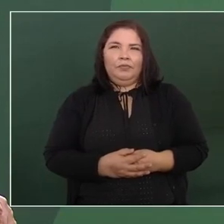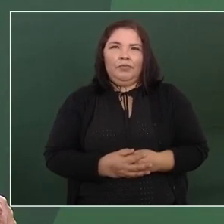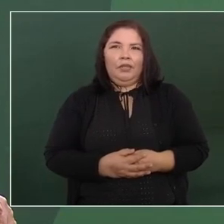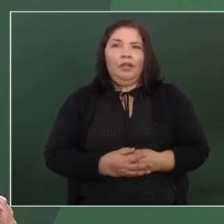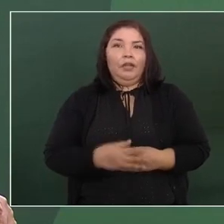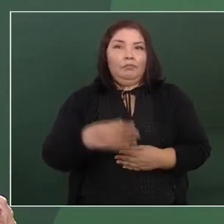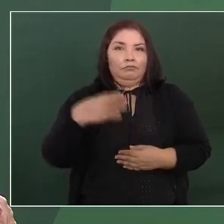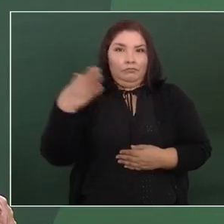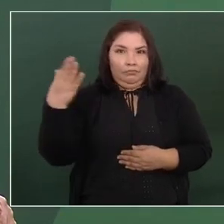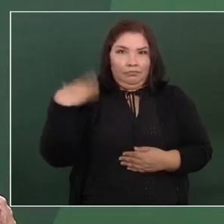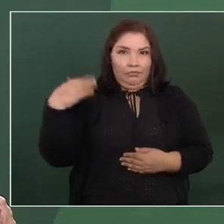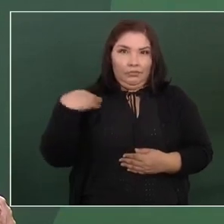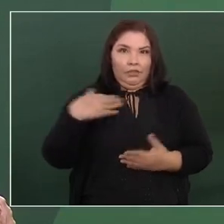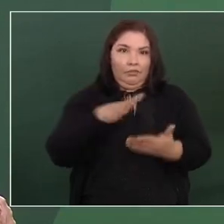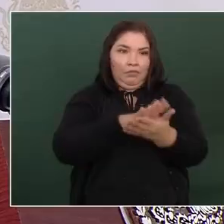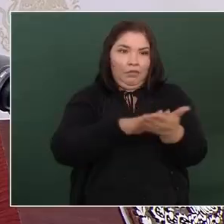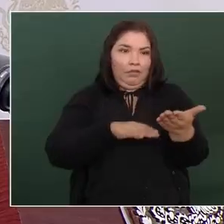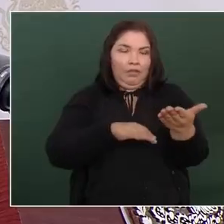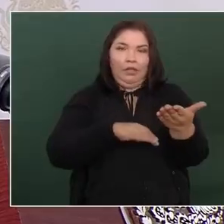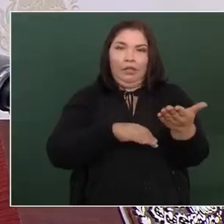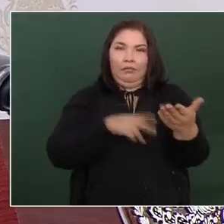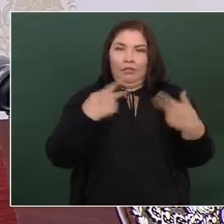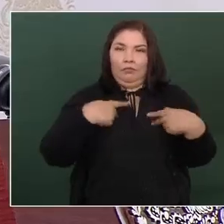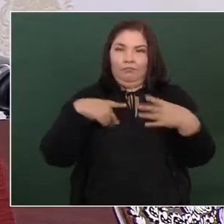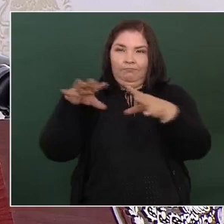Se solicitan órdenes de aprehensión y el juez